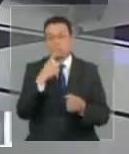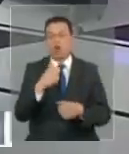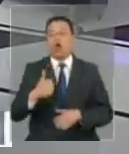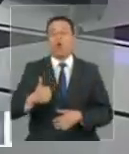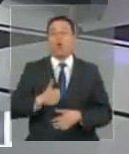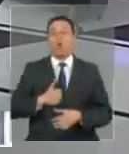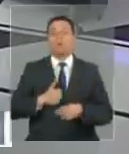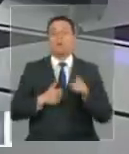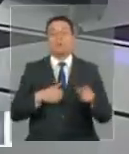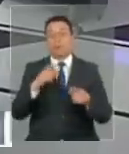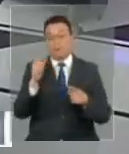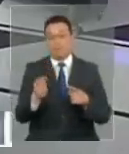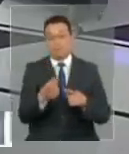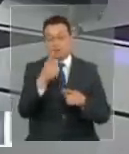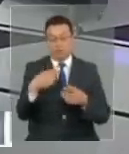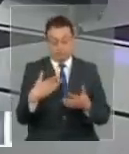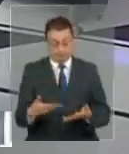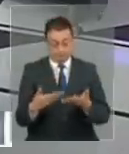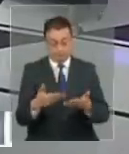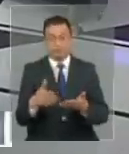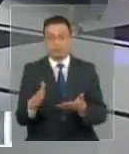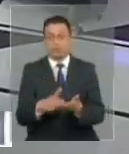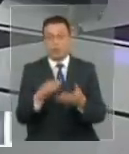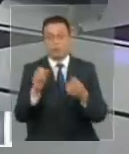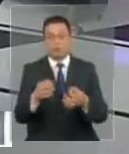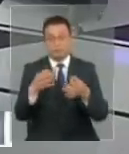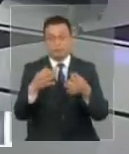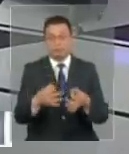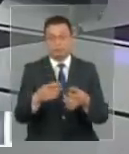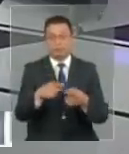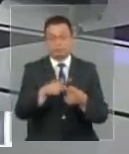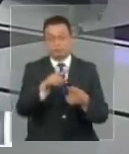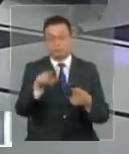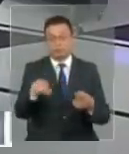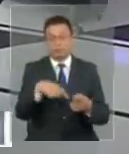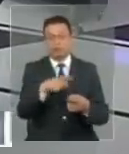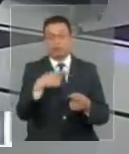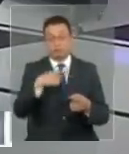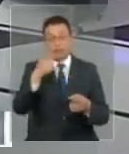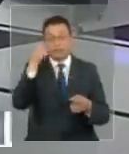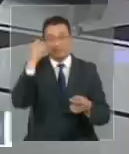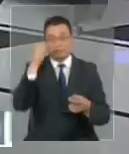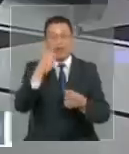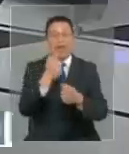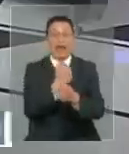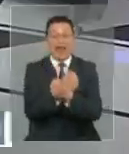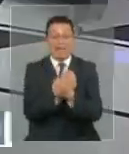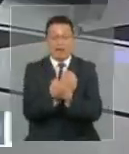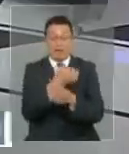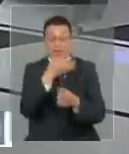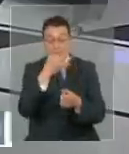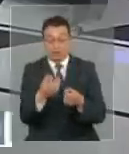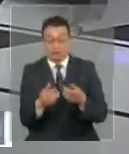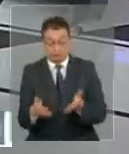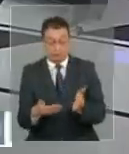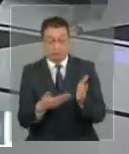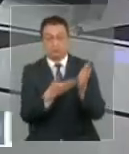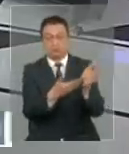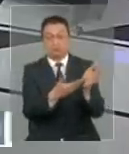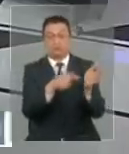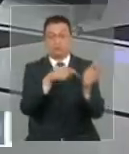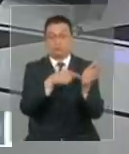cumplido? Lo primero es compartir con ustedes para que efectivamente nosotros sepamos, según Carabinero, esta es la evolución